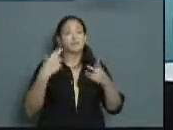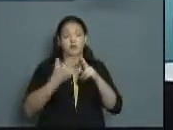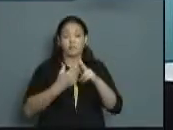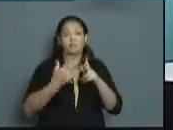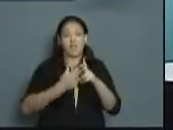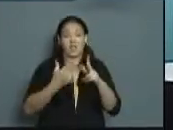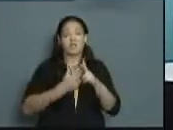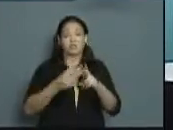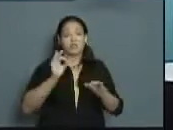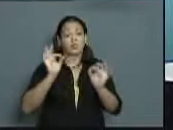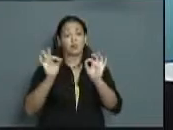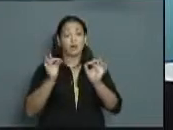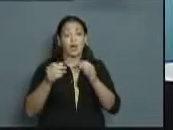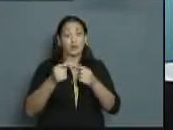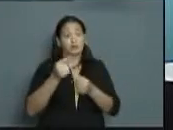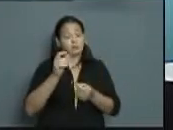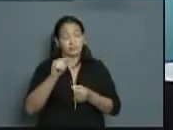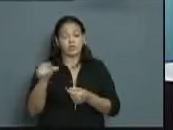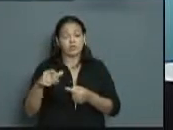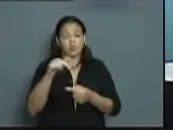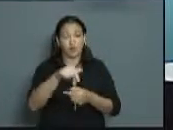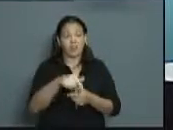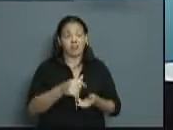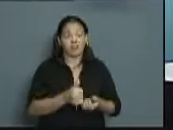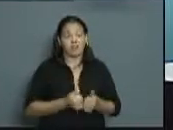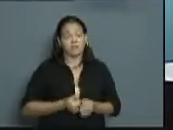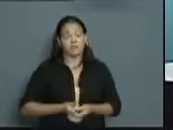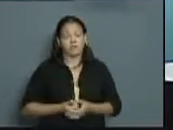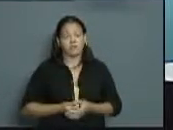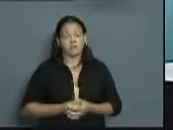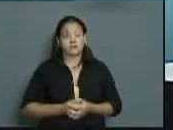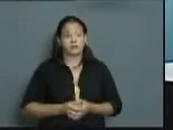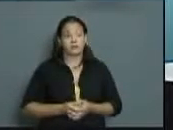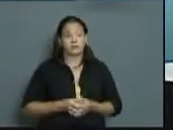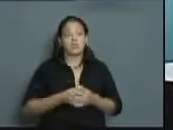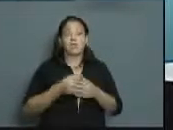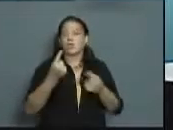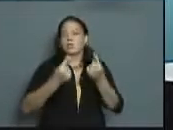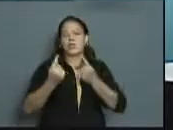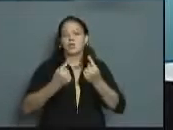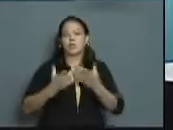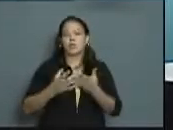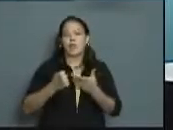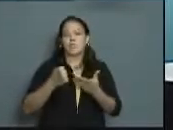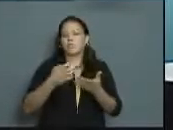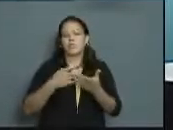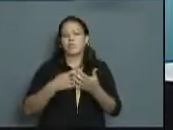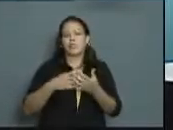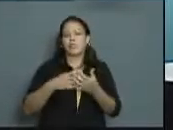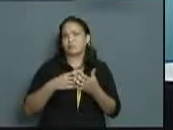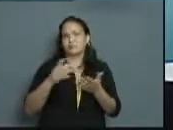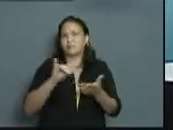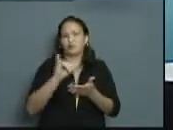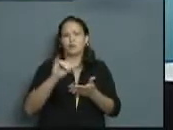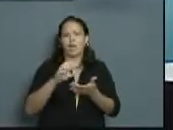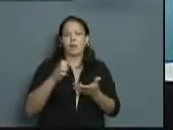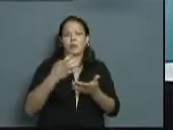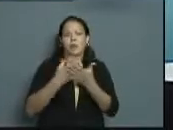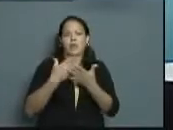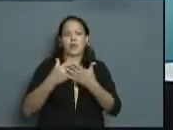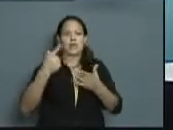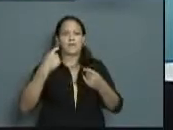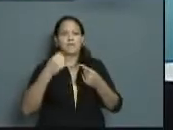tratar a cada uno de los pacientes en su estancia. Y bueno, son cada vez más las instituciones que se están sumando para atender casos positivos a